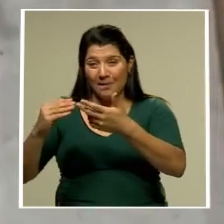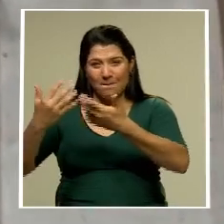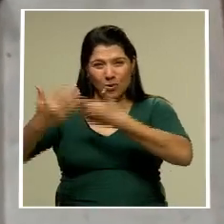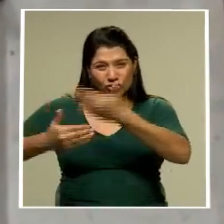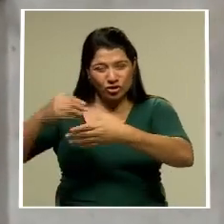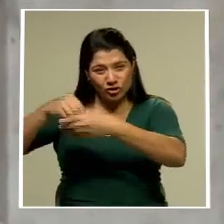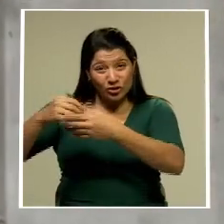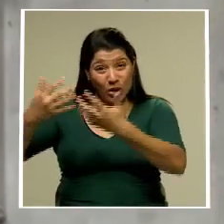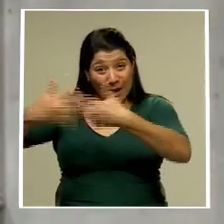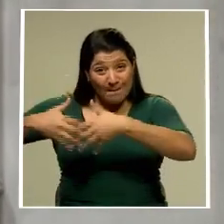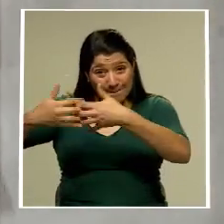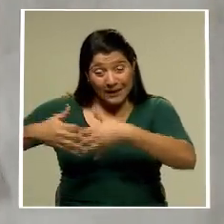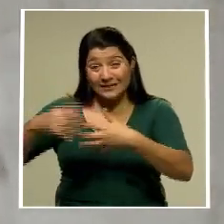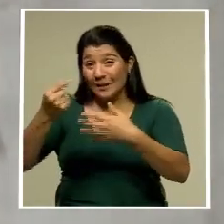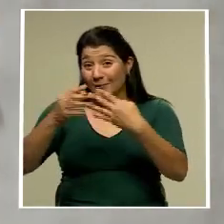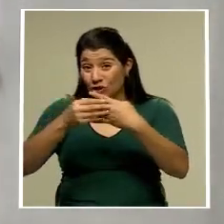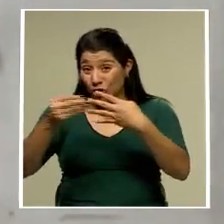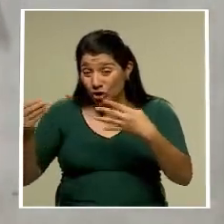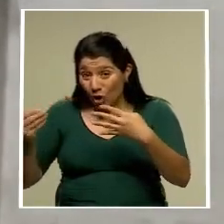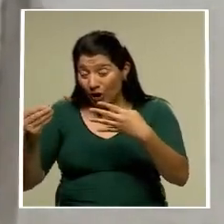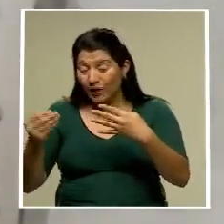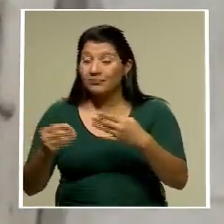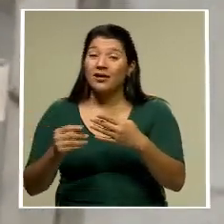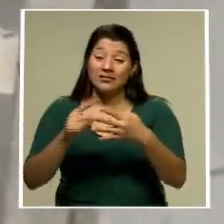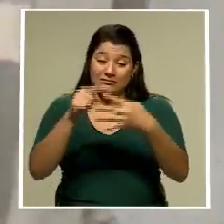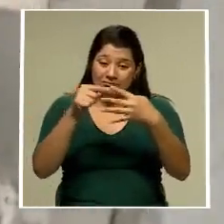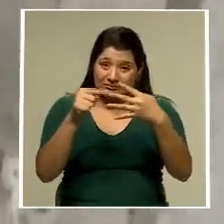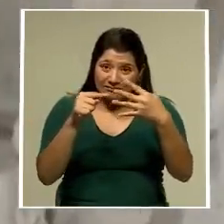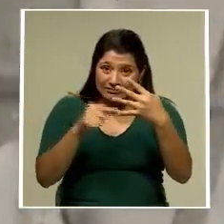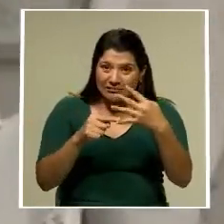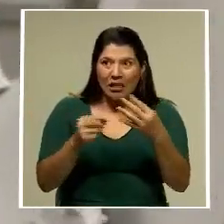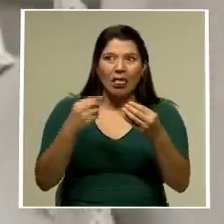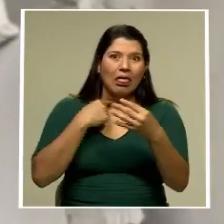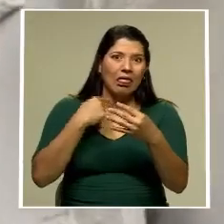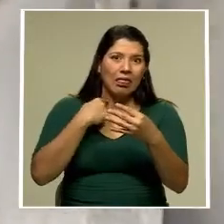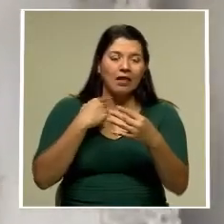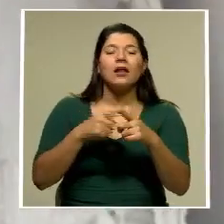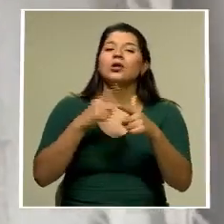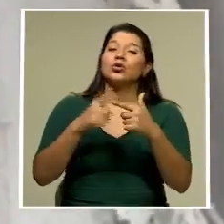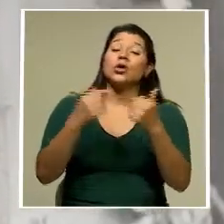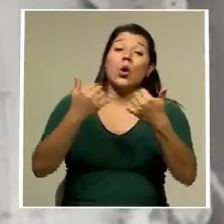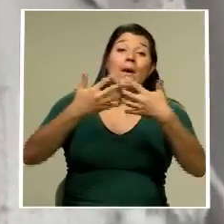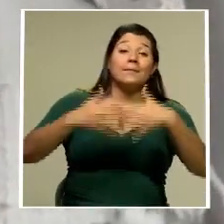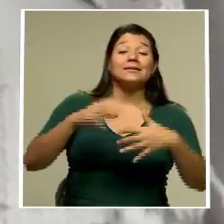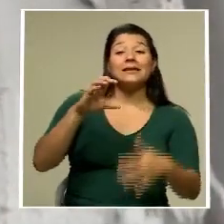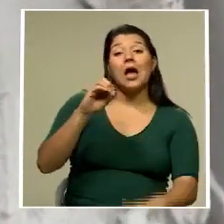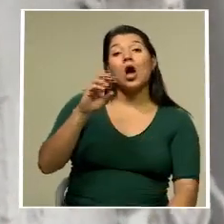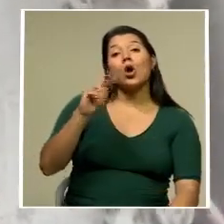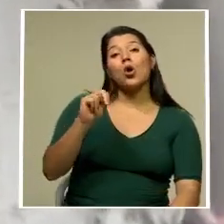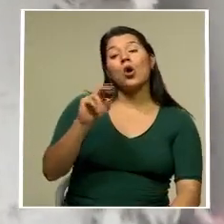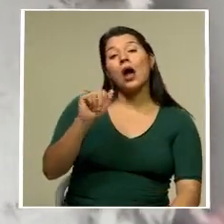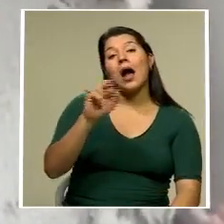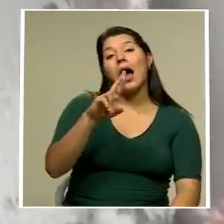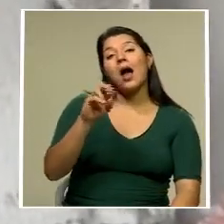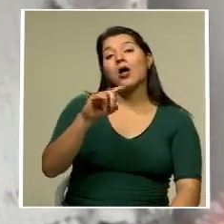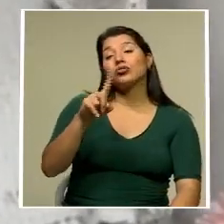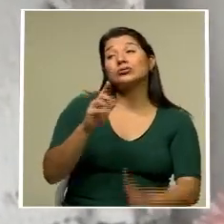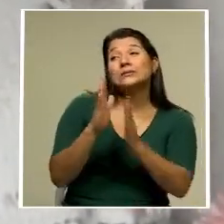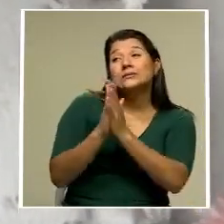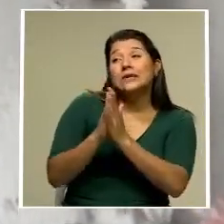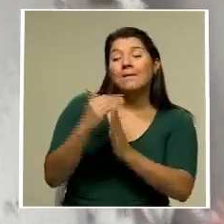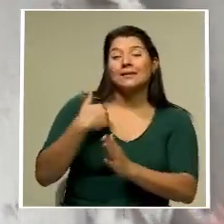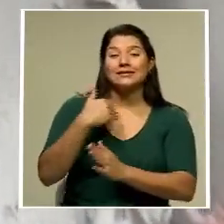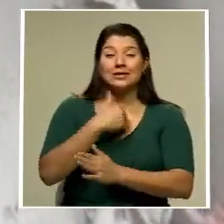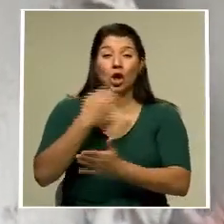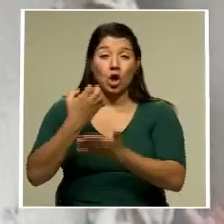el tipo de cambio, la Corporación Arrocera Nacional CONARROZ le solicitó al Ministerio de Economía, Industria y Comercio